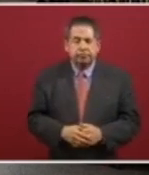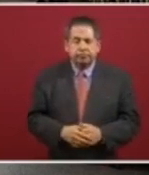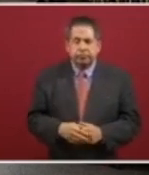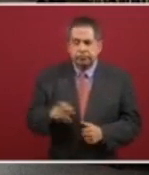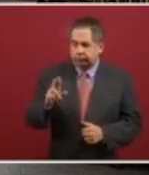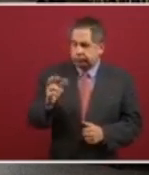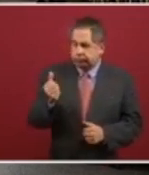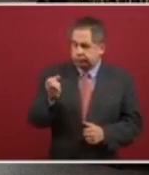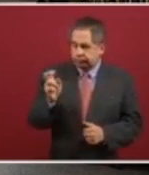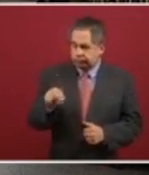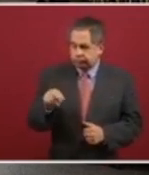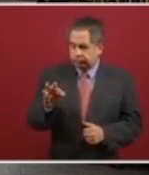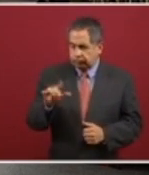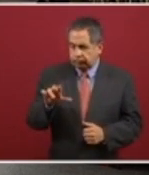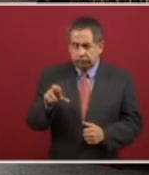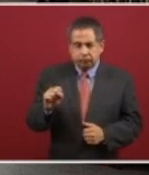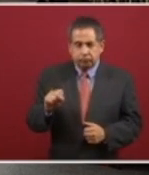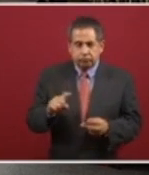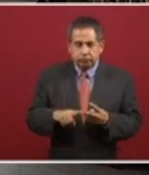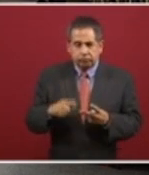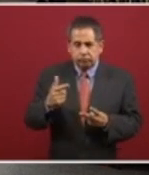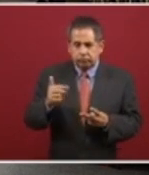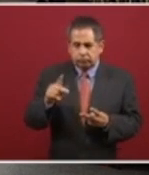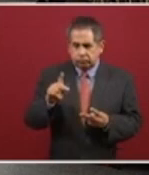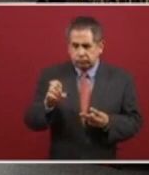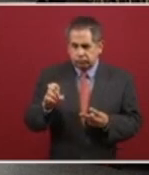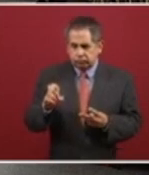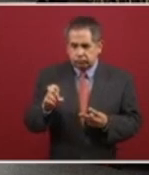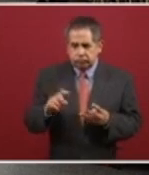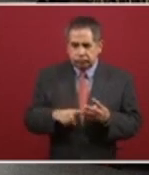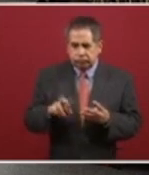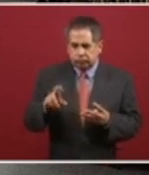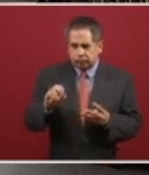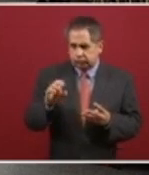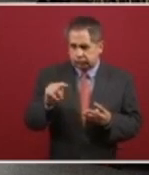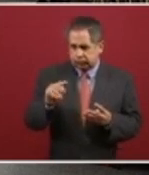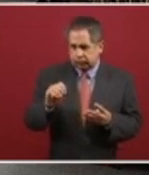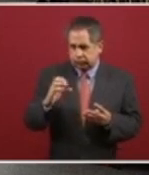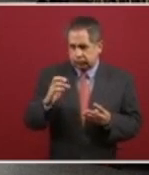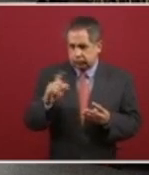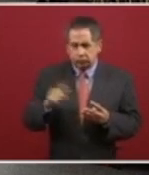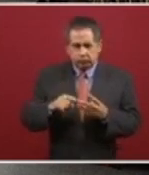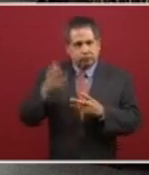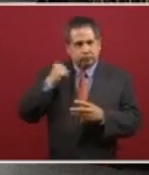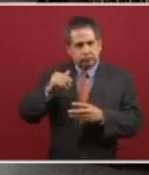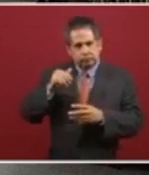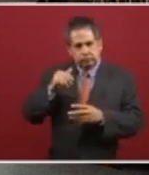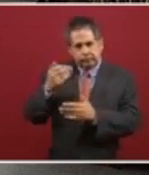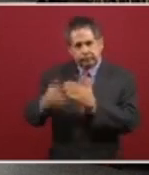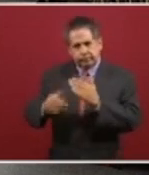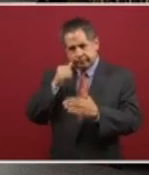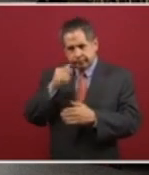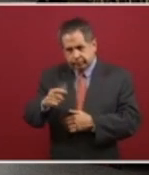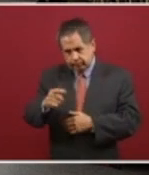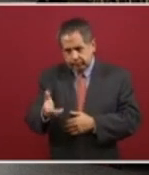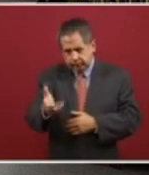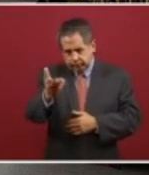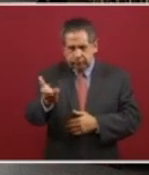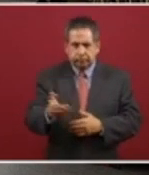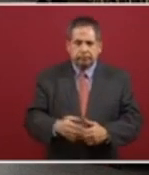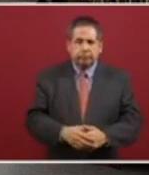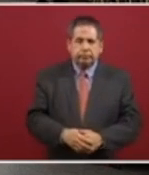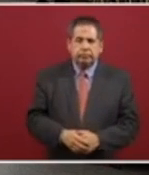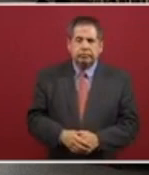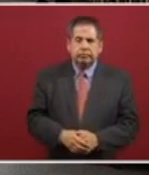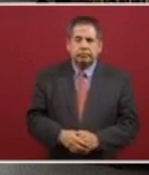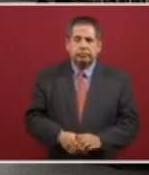Ramón Flores, Guadalupe Vallejo y Roberto Cruz quedaron pendientes. Adelante, Ramón.